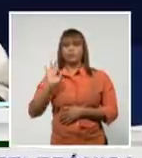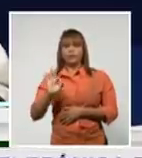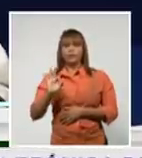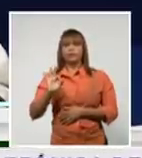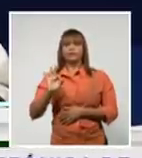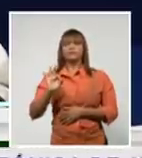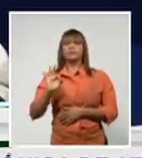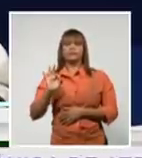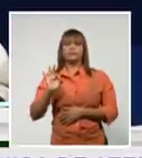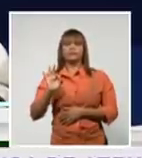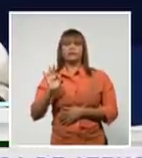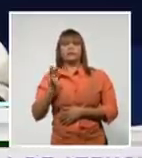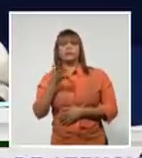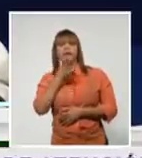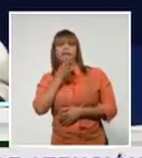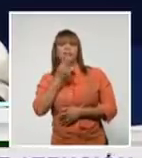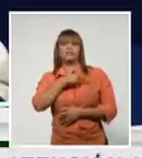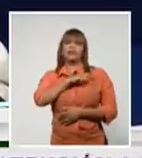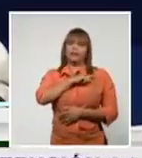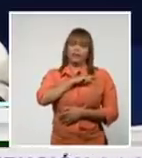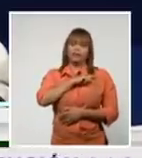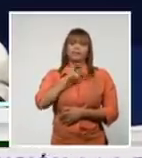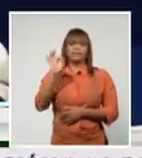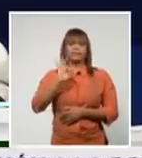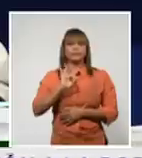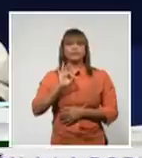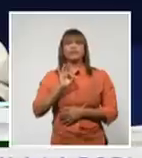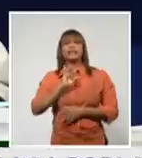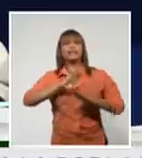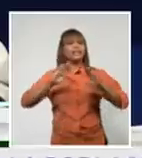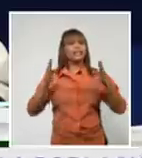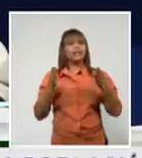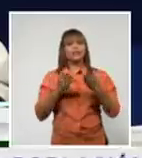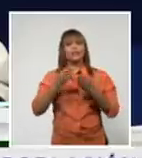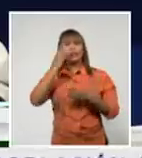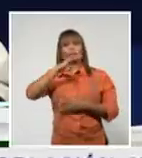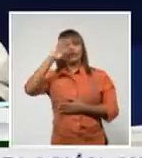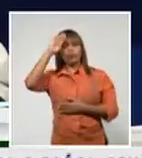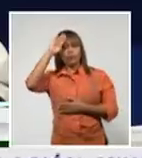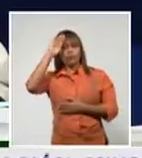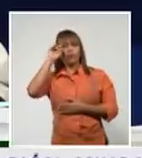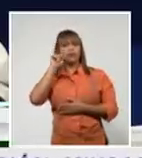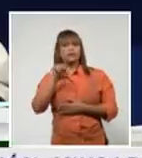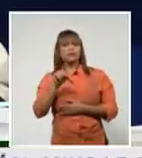91,4%, similar al del día de ayer, de todos los diagnosticados en Cuba han